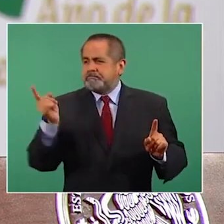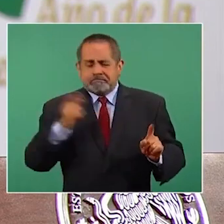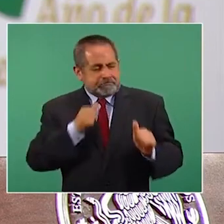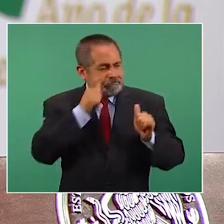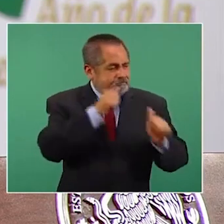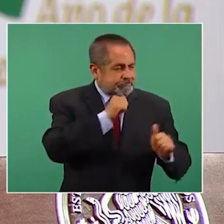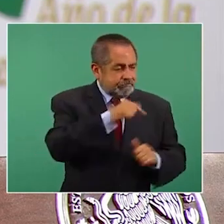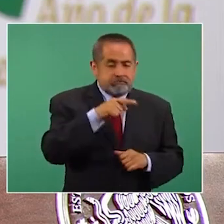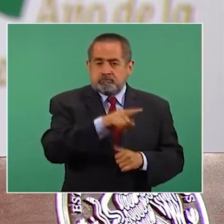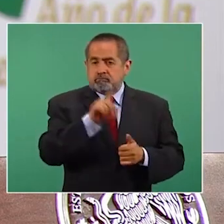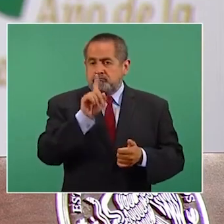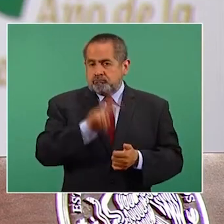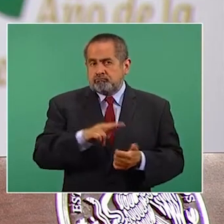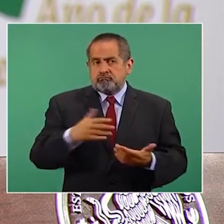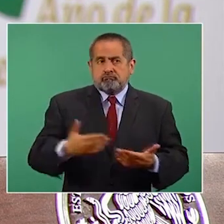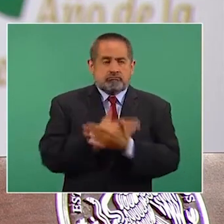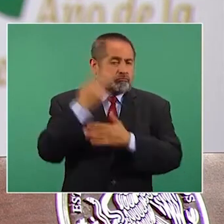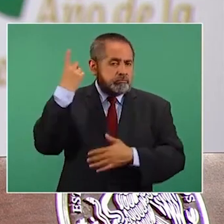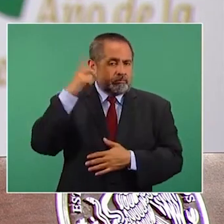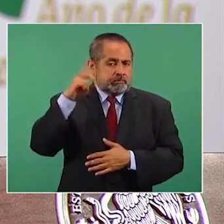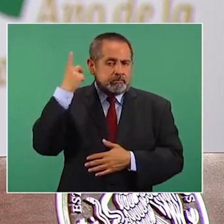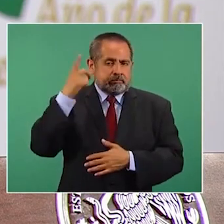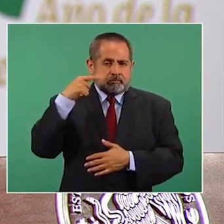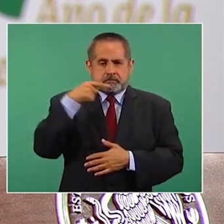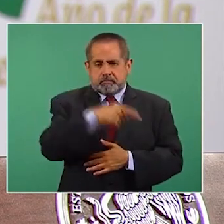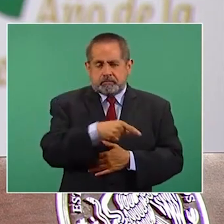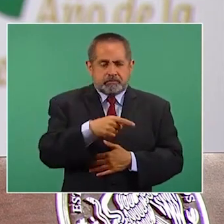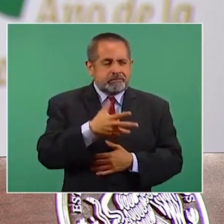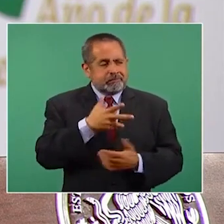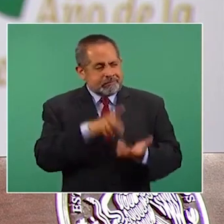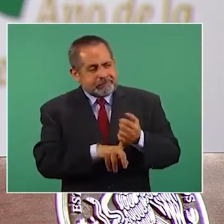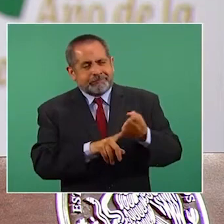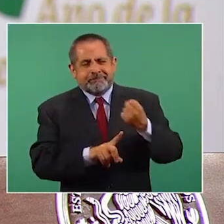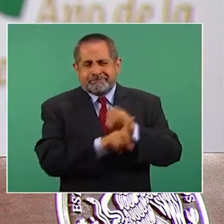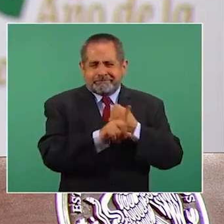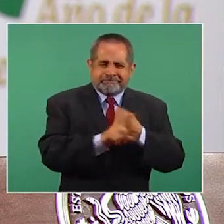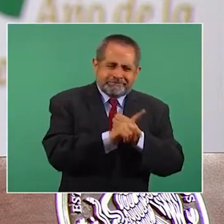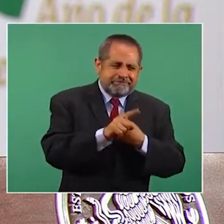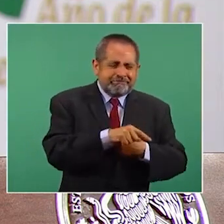él es de Durango, tenía problemas.